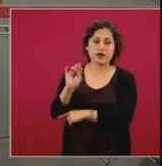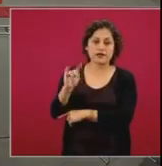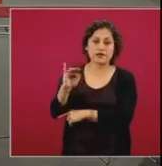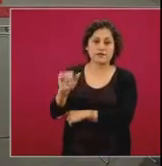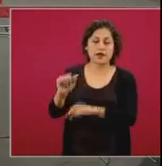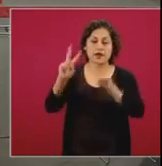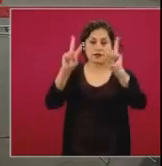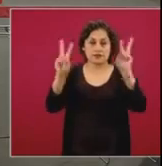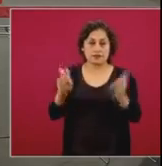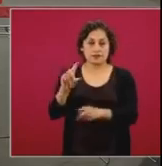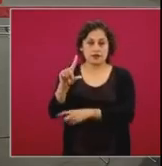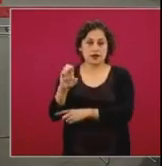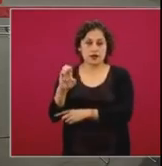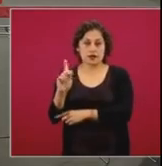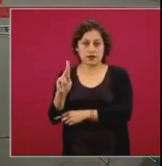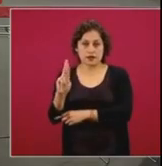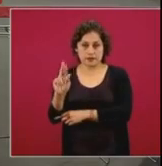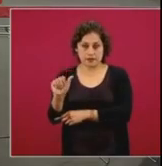Gracias.